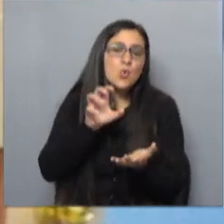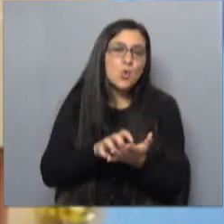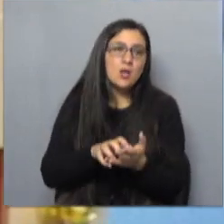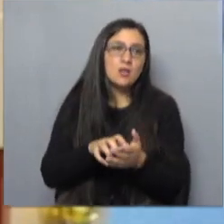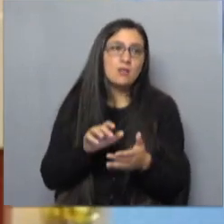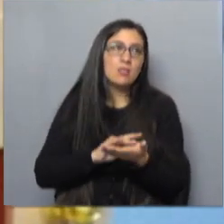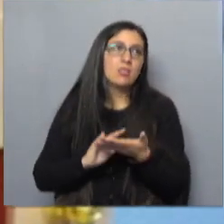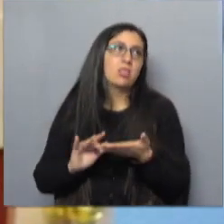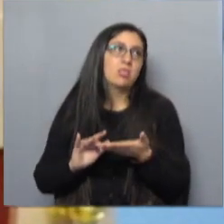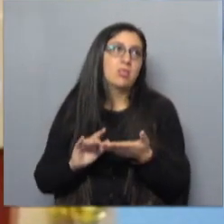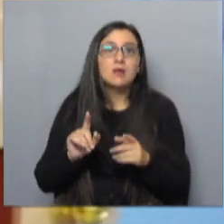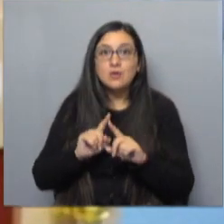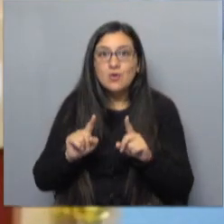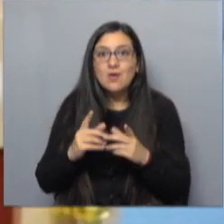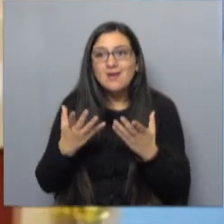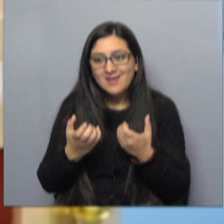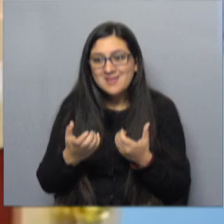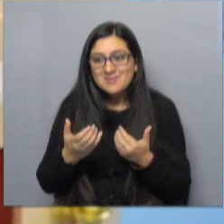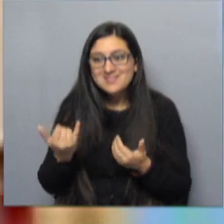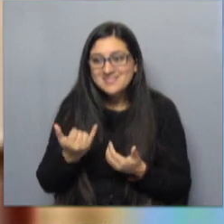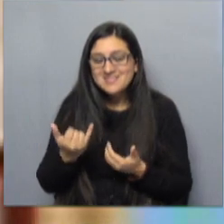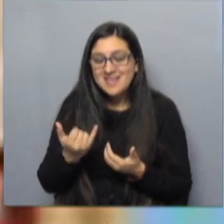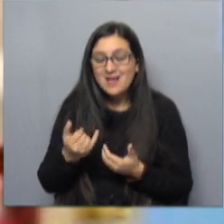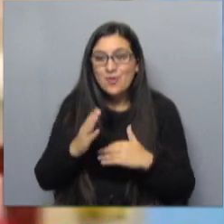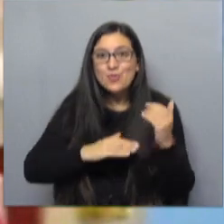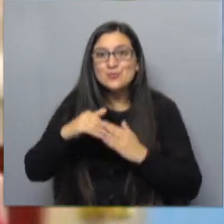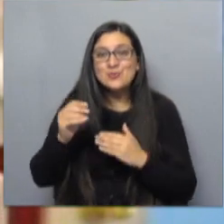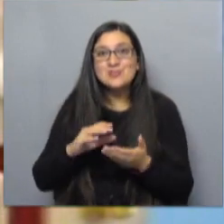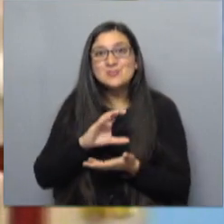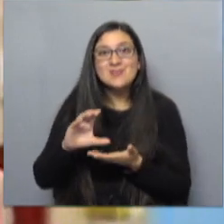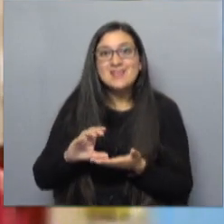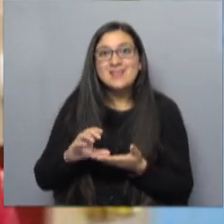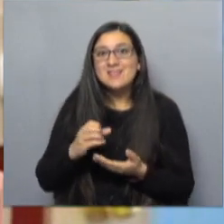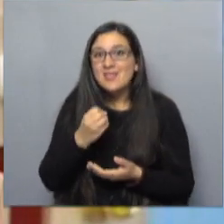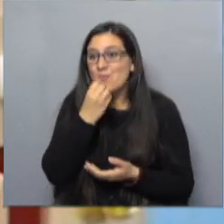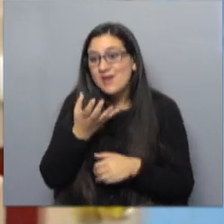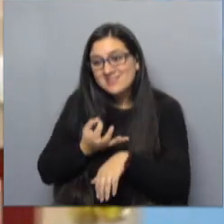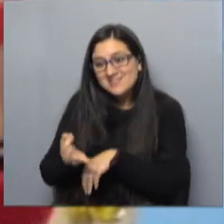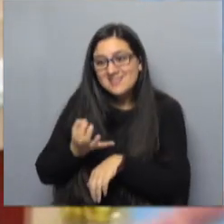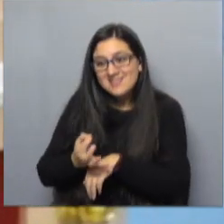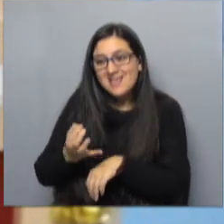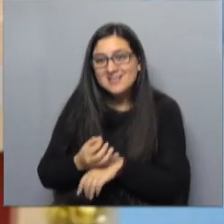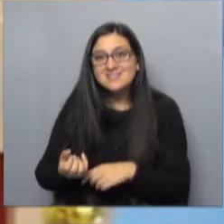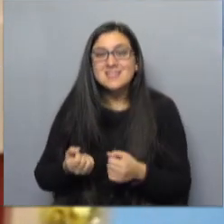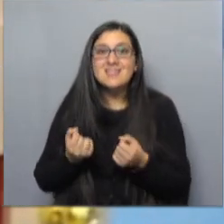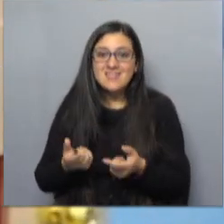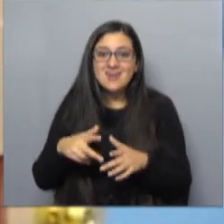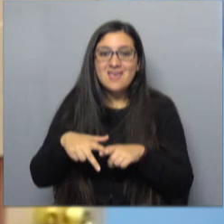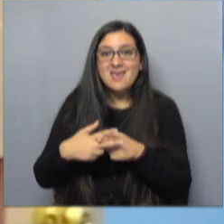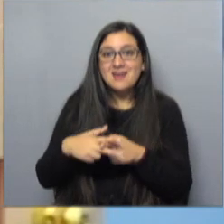sea un espacio de ida y vuelta, de construcción de ciudadanía, de construcción de buena crianza, de transmitir